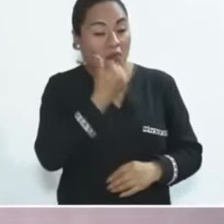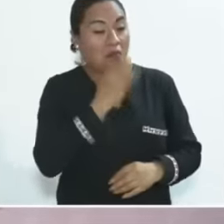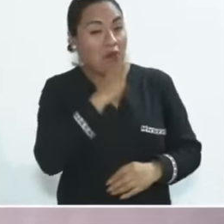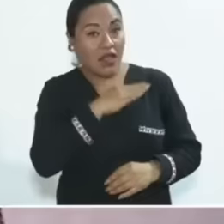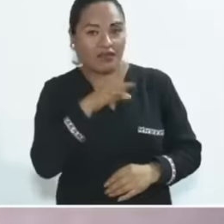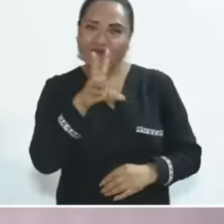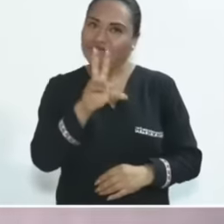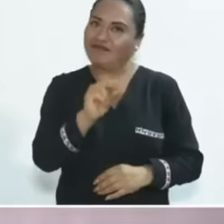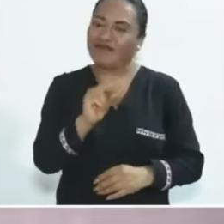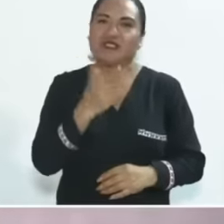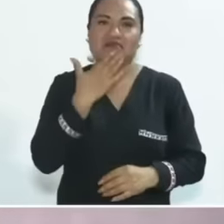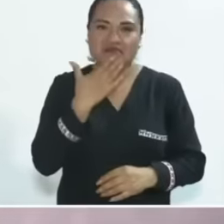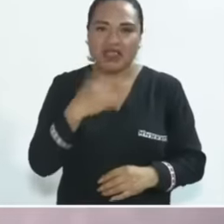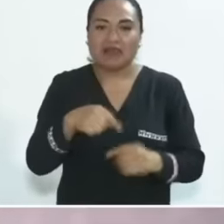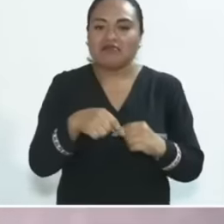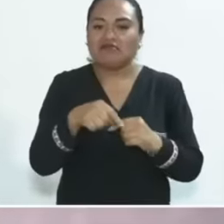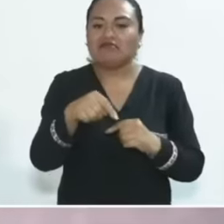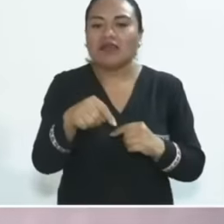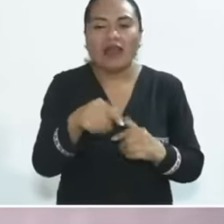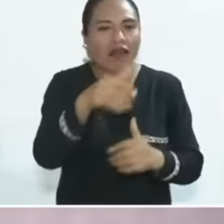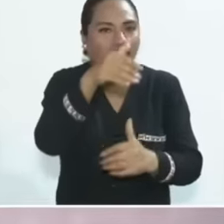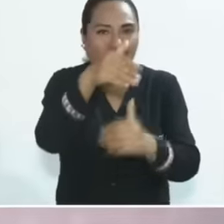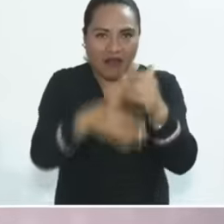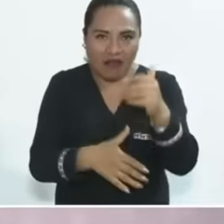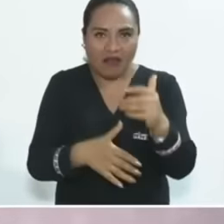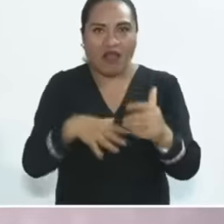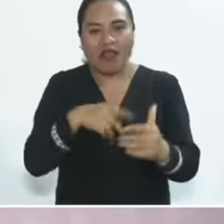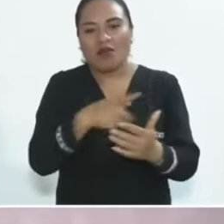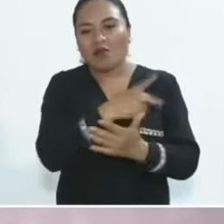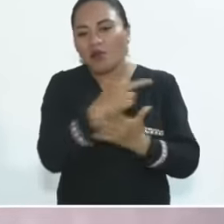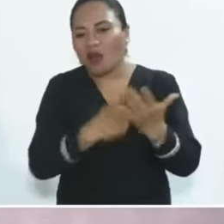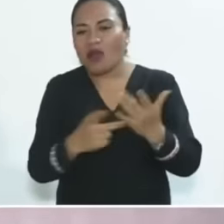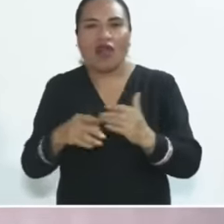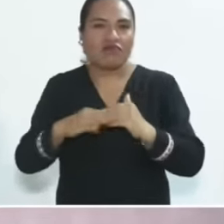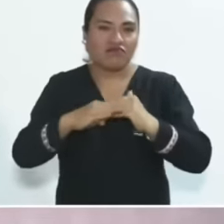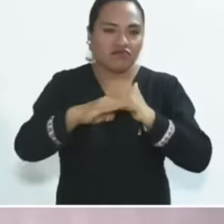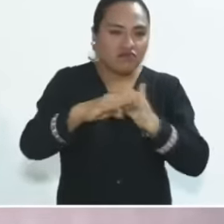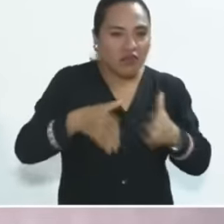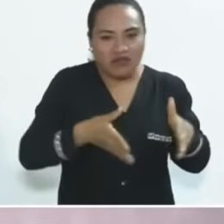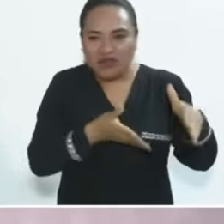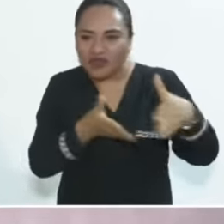casi concluye todo el programa de caminos a